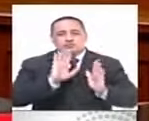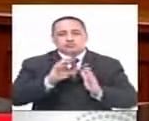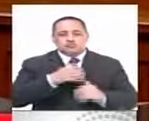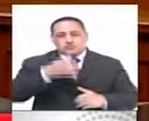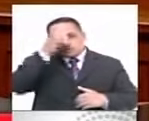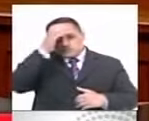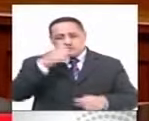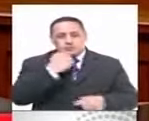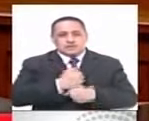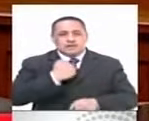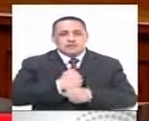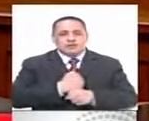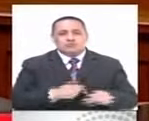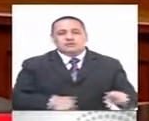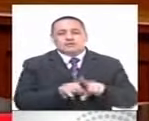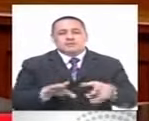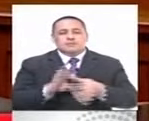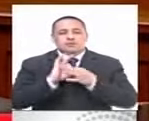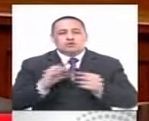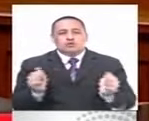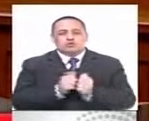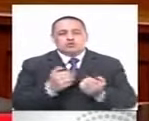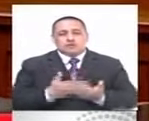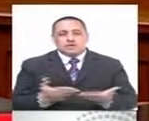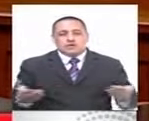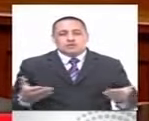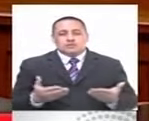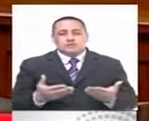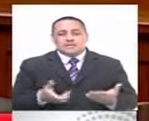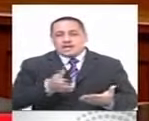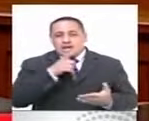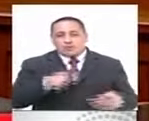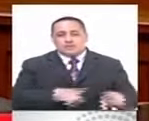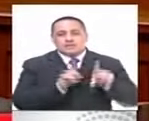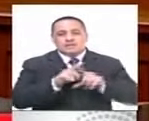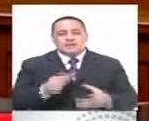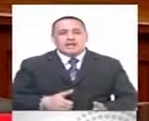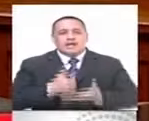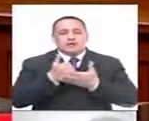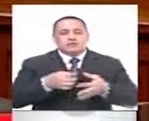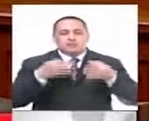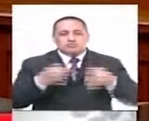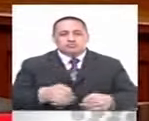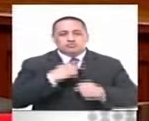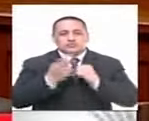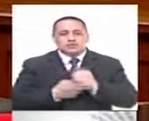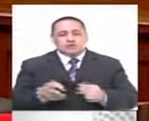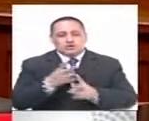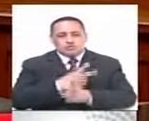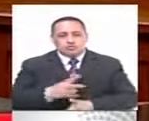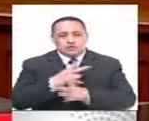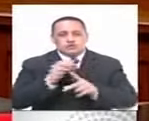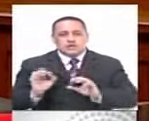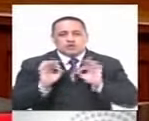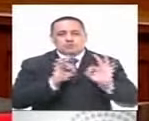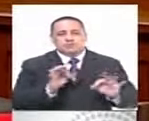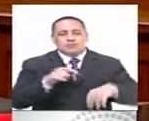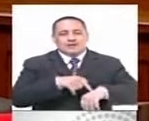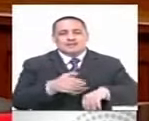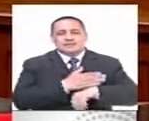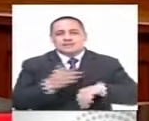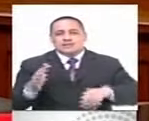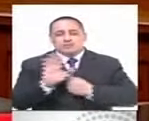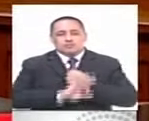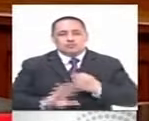conocimientos colectivos vinculados a recursos biológicos permite y asegura la preservación de los mismos en el tiempo y